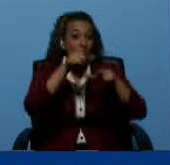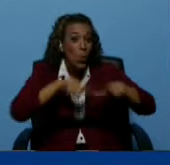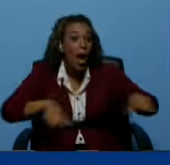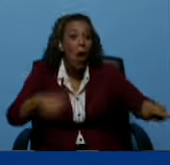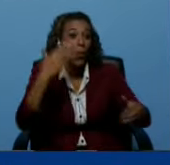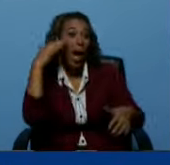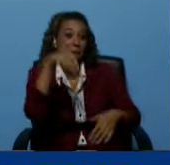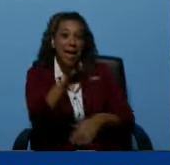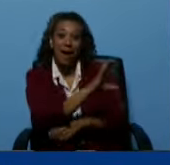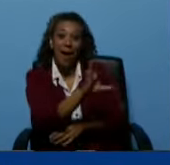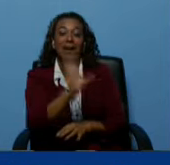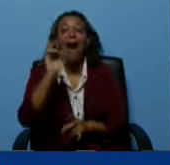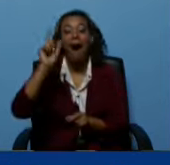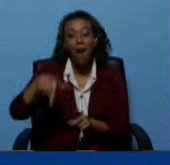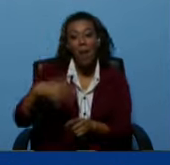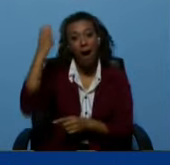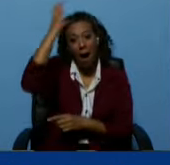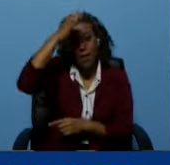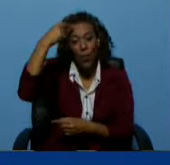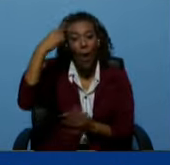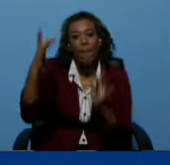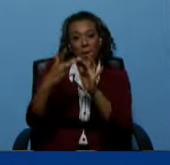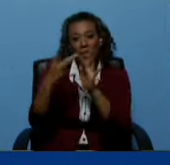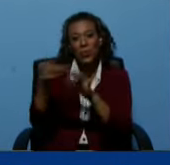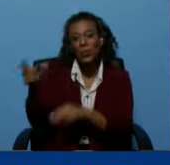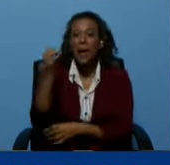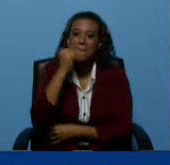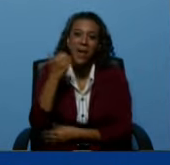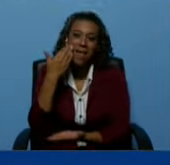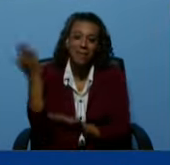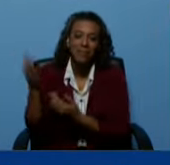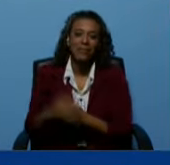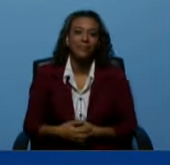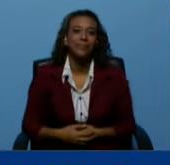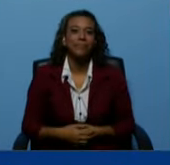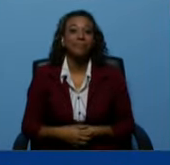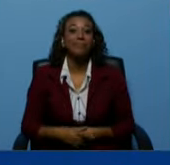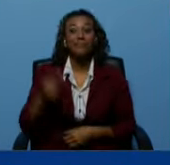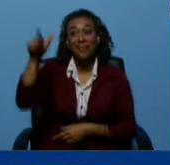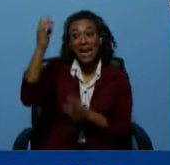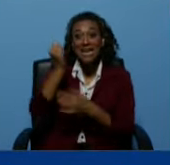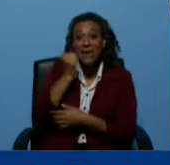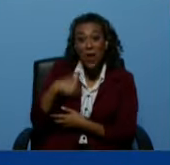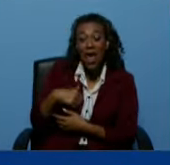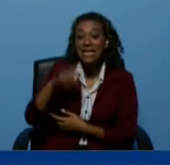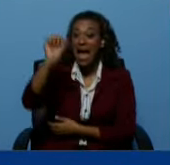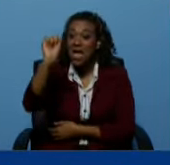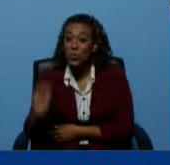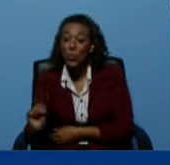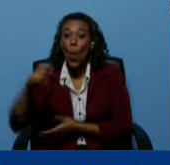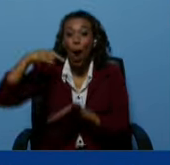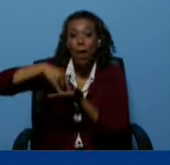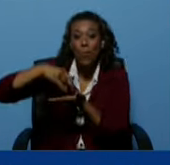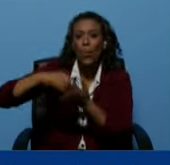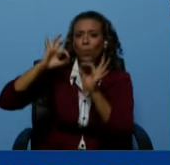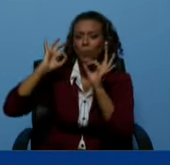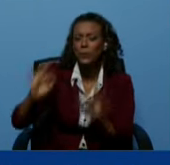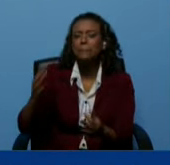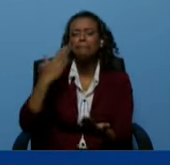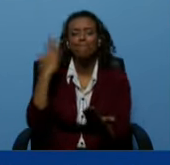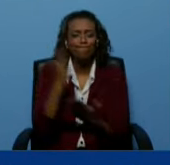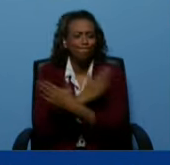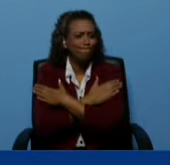usted aquí en Caracas y en Caricuao. Adelante, presidente. Bueno, desde aquí de Valencia, el sur de